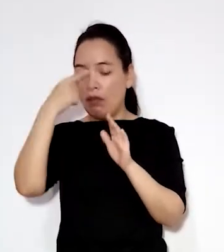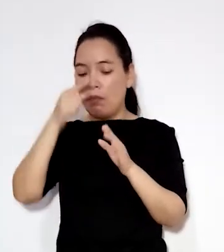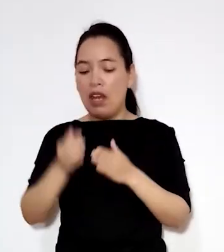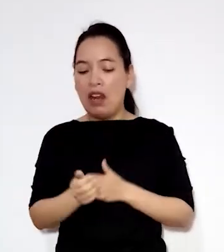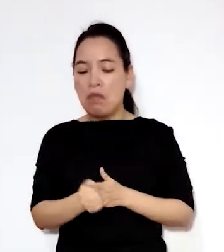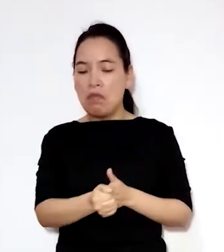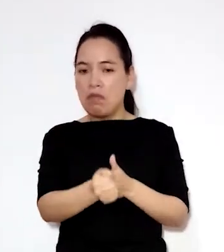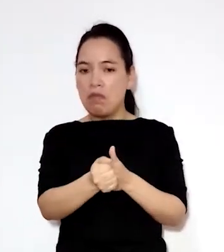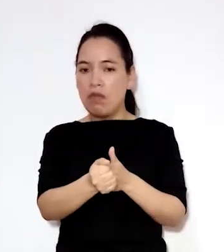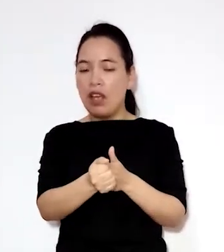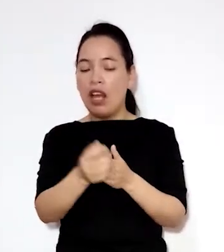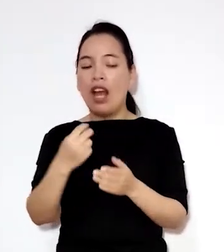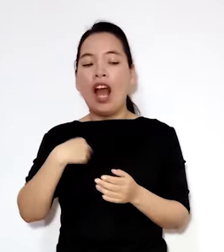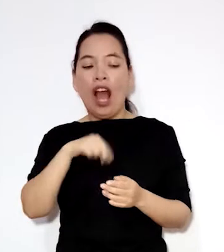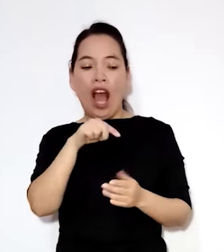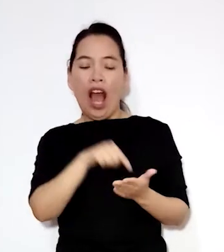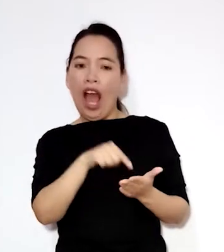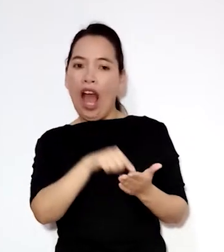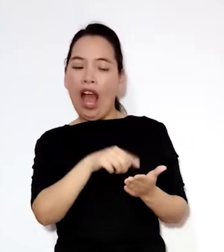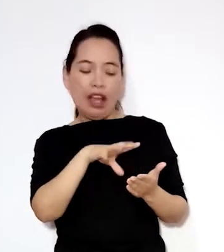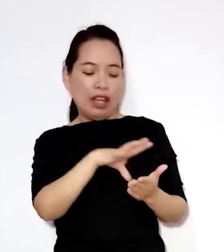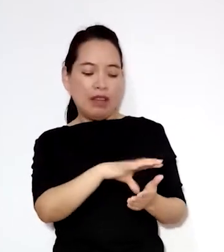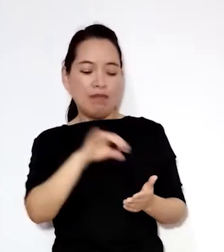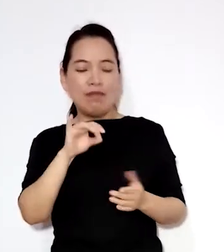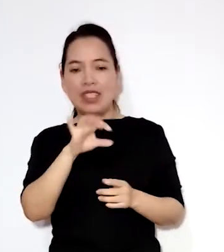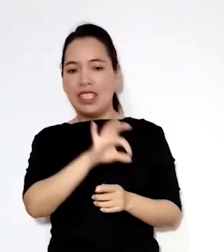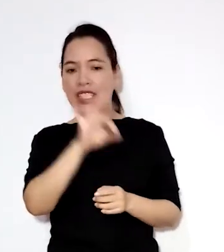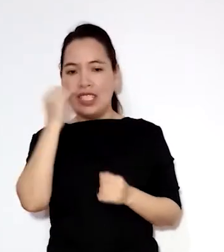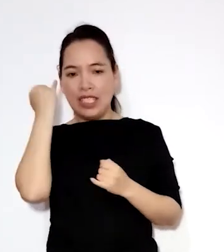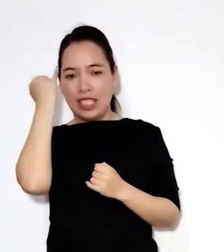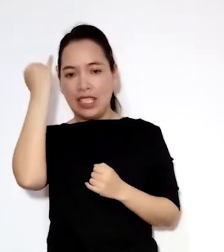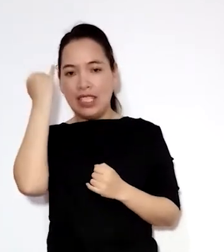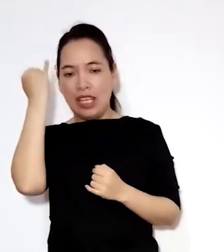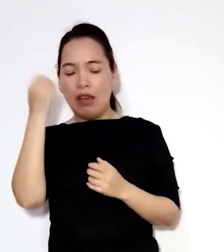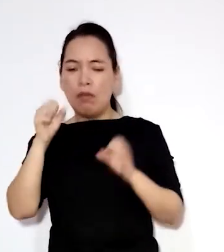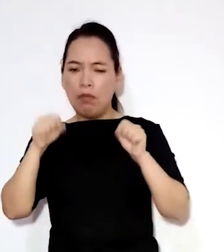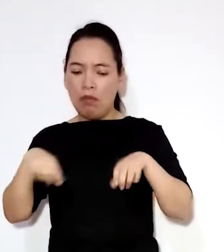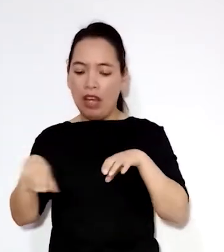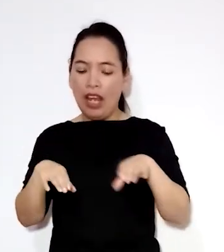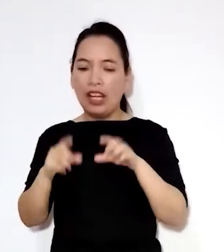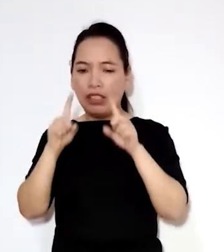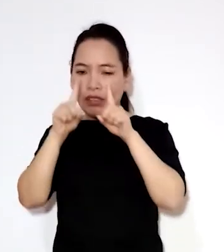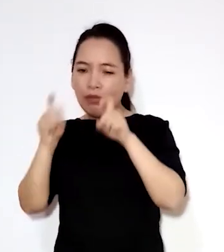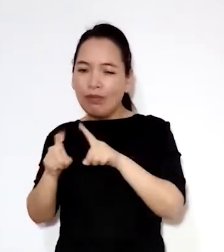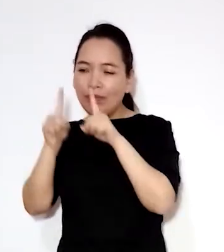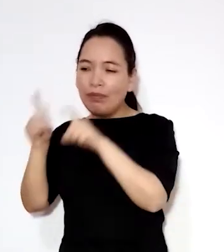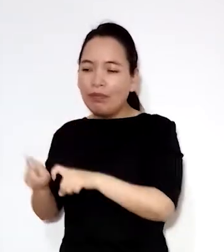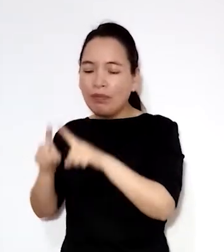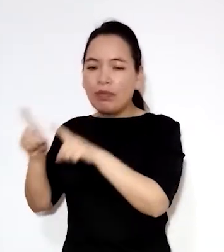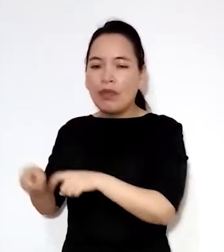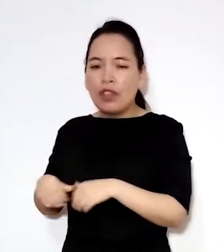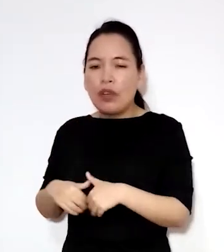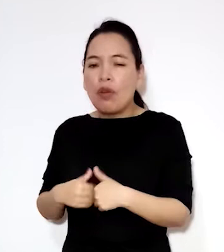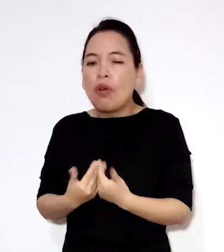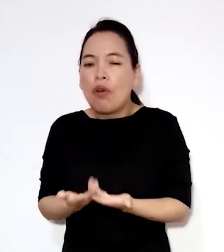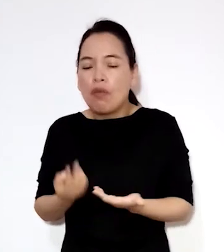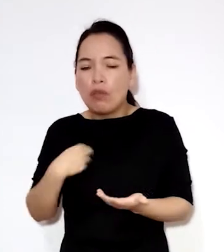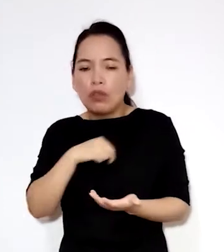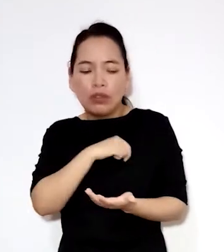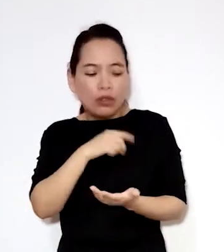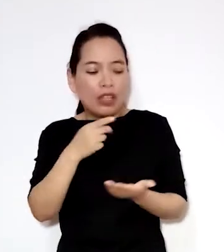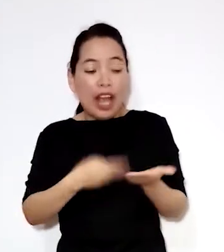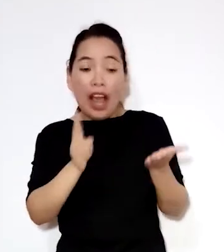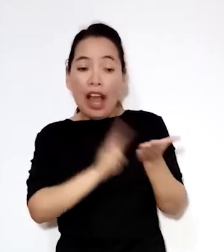Fue en este contexto que tomamos esta iniciativa de hacer una consulta para indagar en qué medida dichos